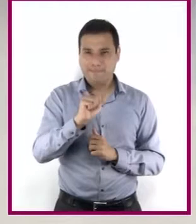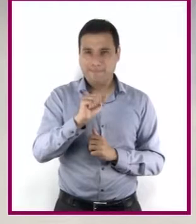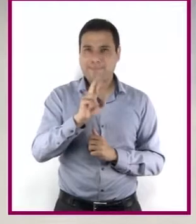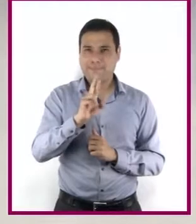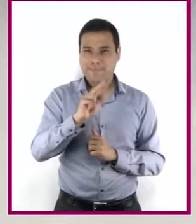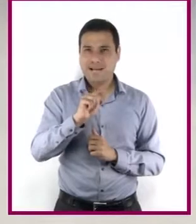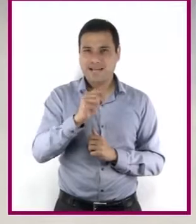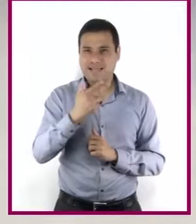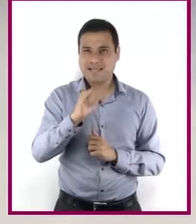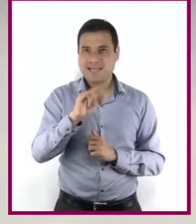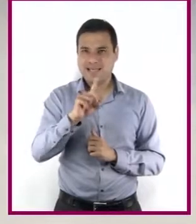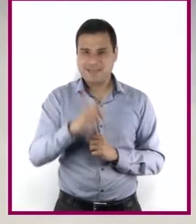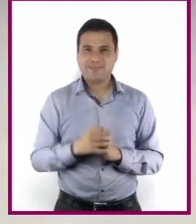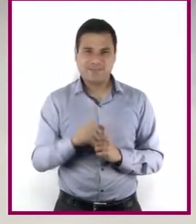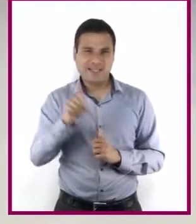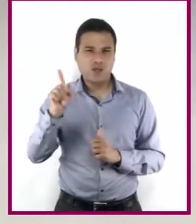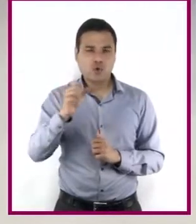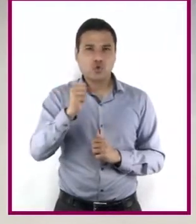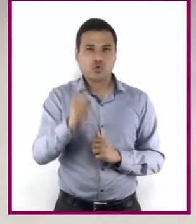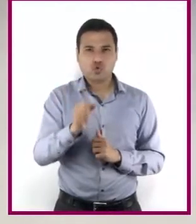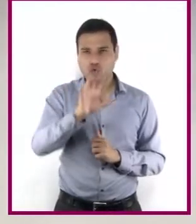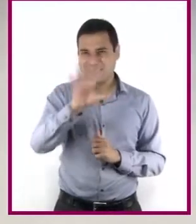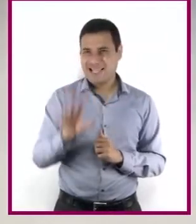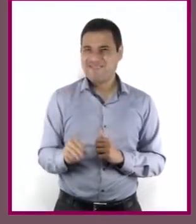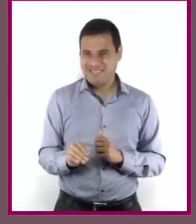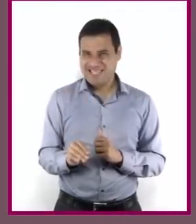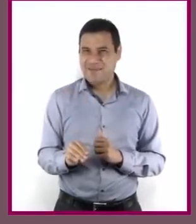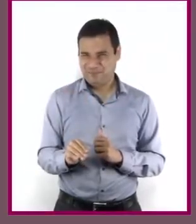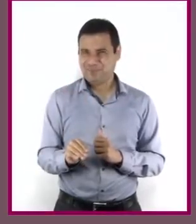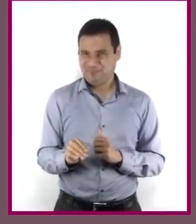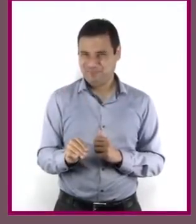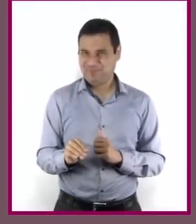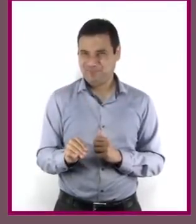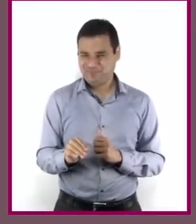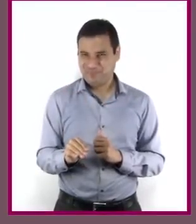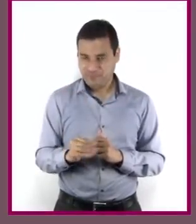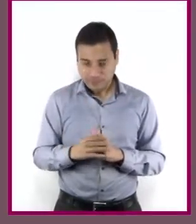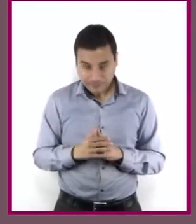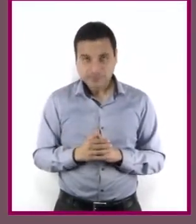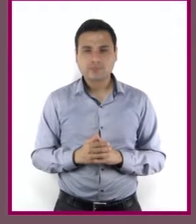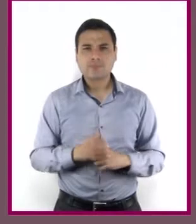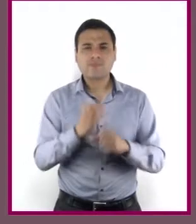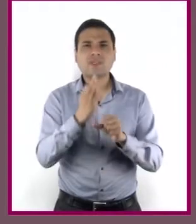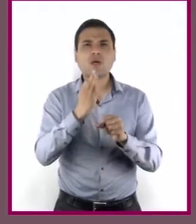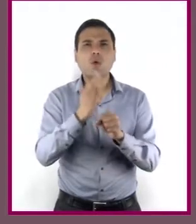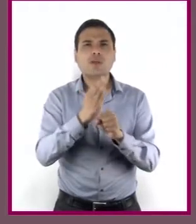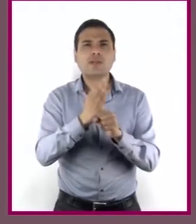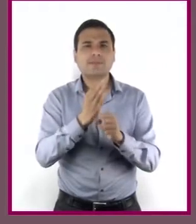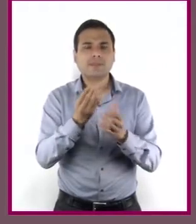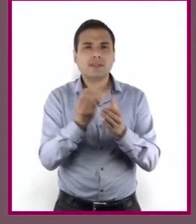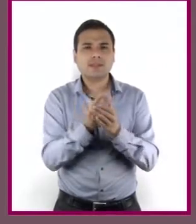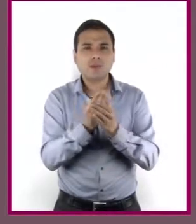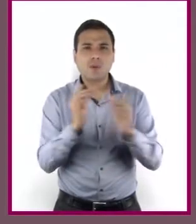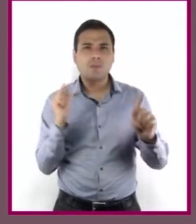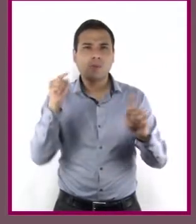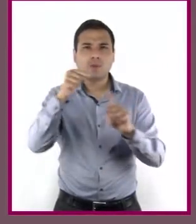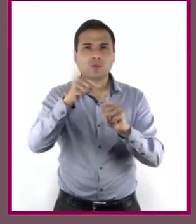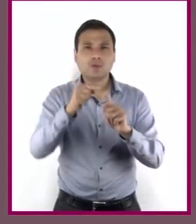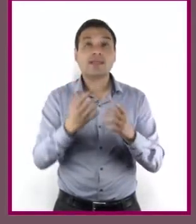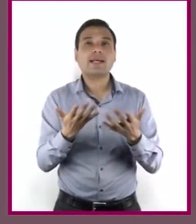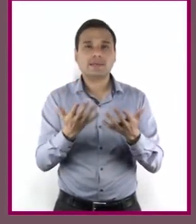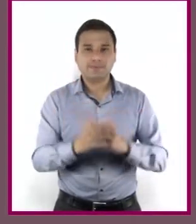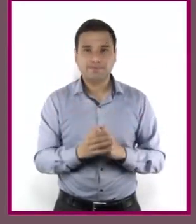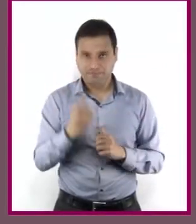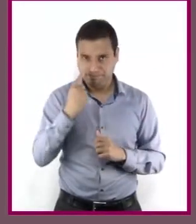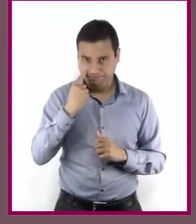1948 a 1990. Por ello, nuestro propósito consiste en reconocer el proceso histórico